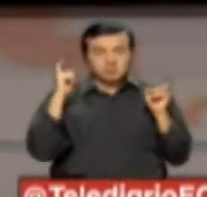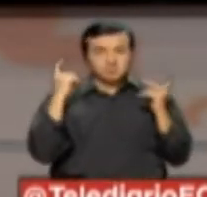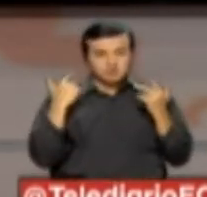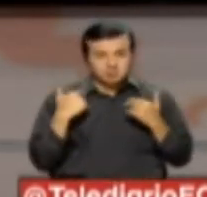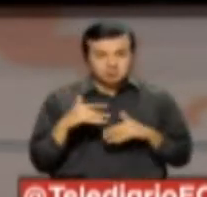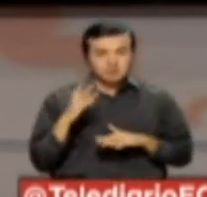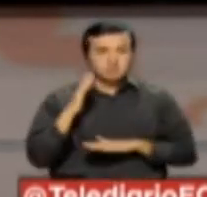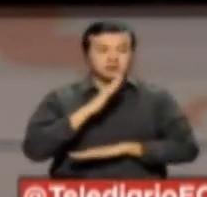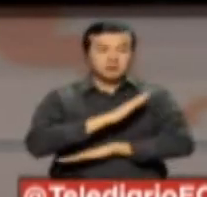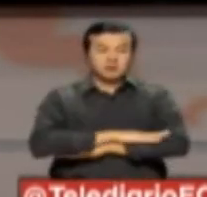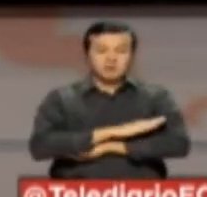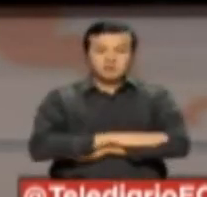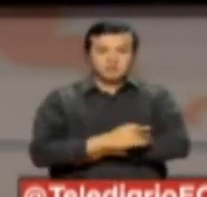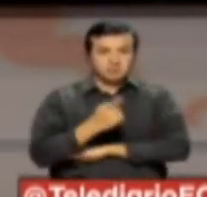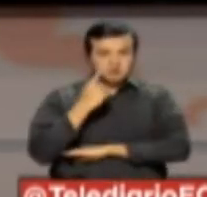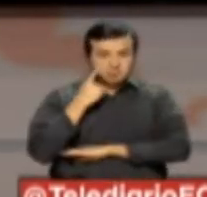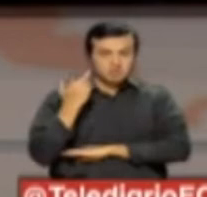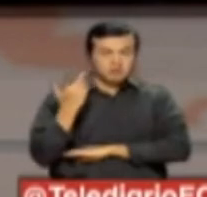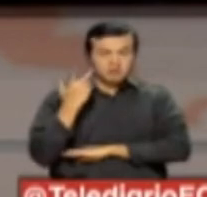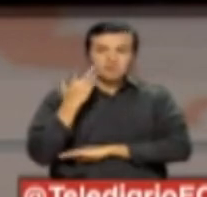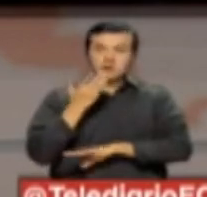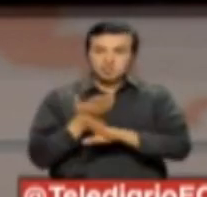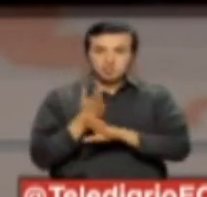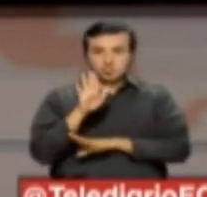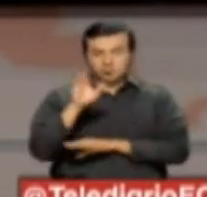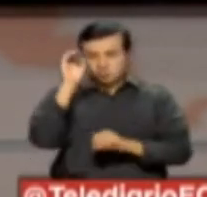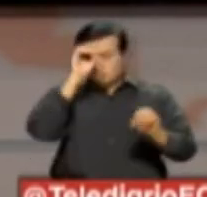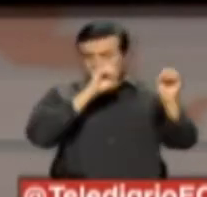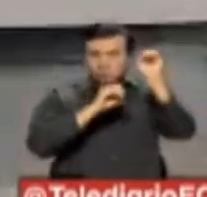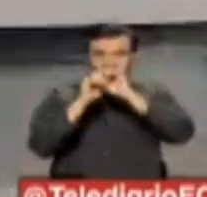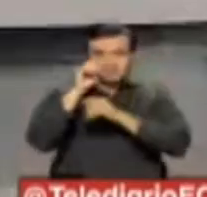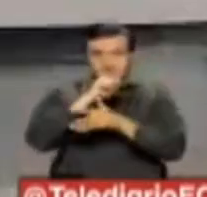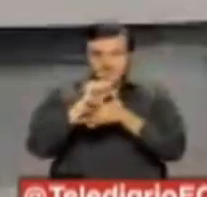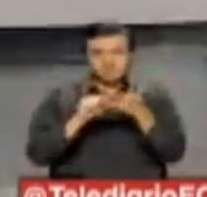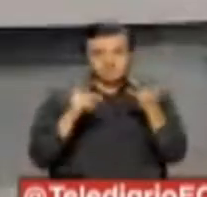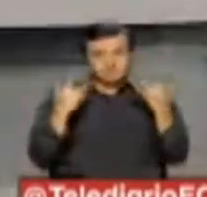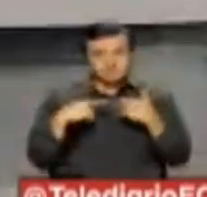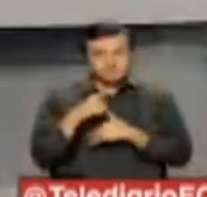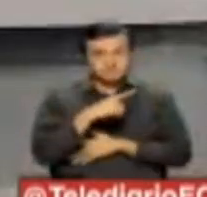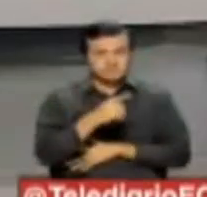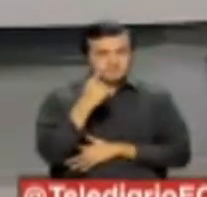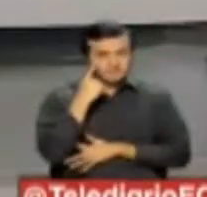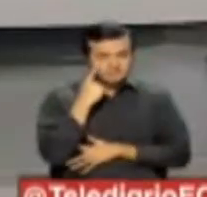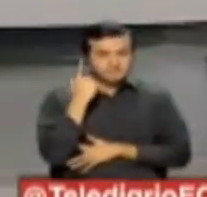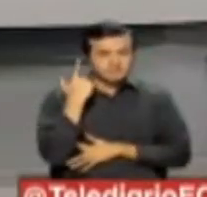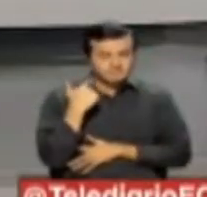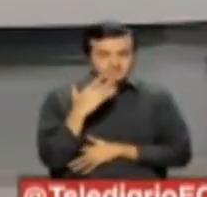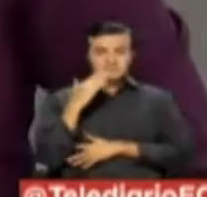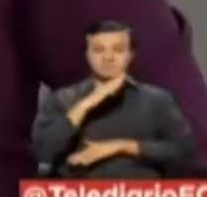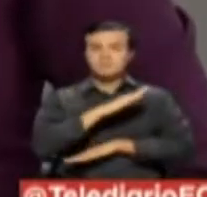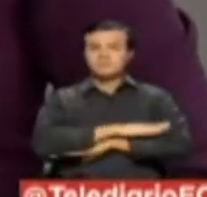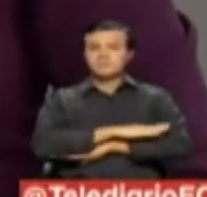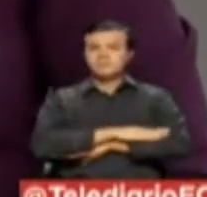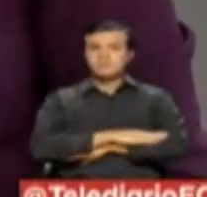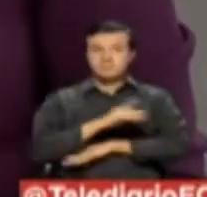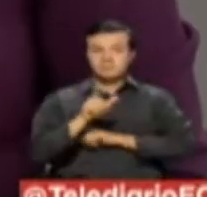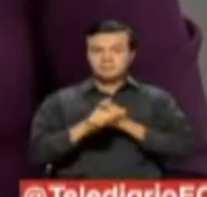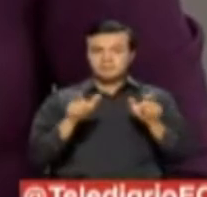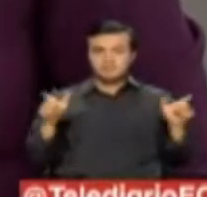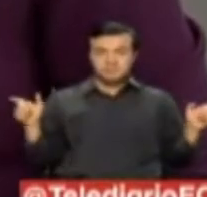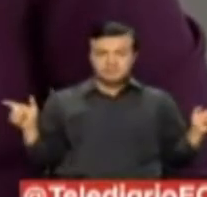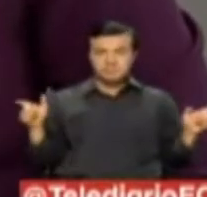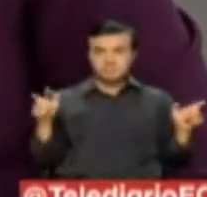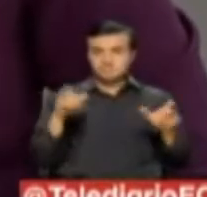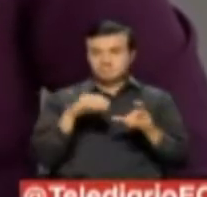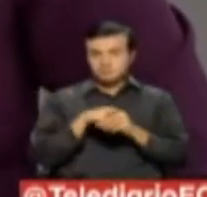plataforma obviamente construir y presentar sus observaciones al respecto bueno se es precisamente crearon esta plataforma para que la ciudadanía pueda